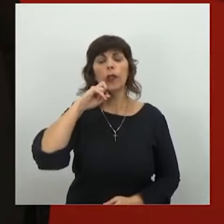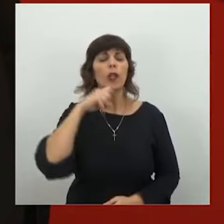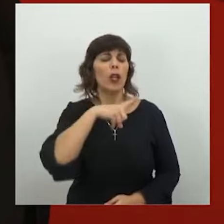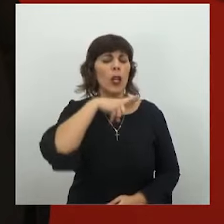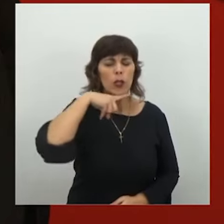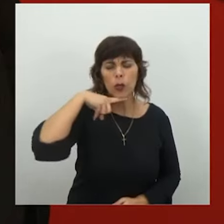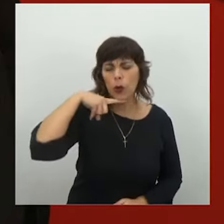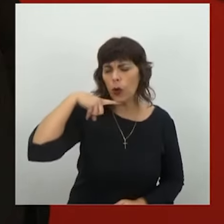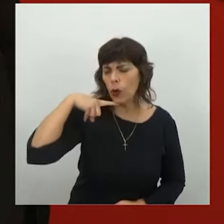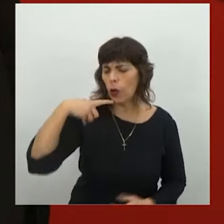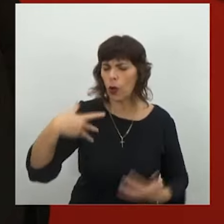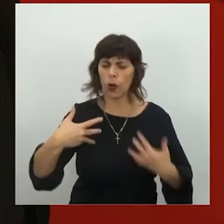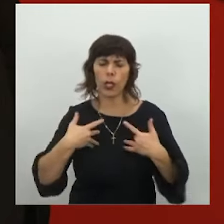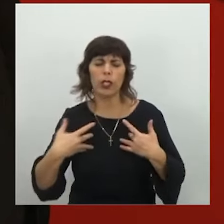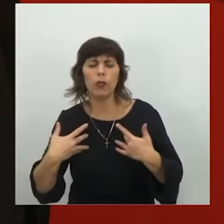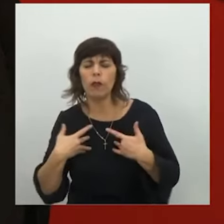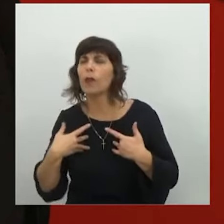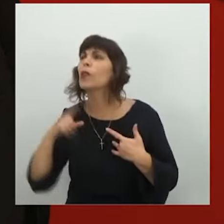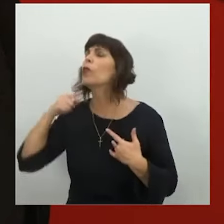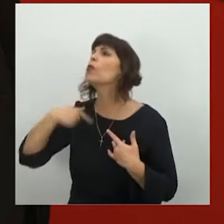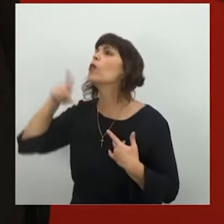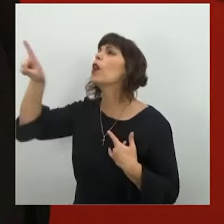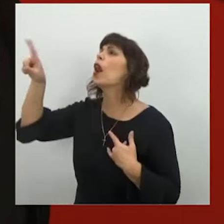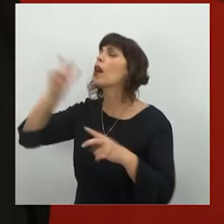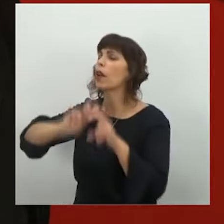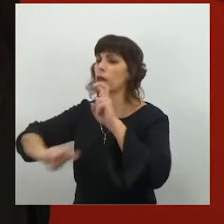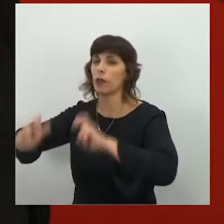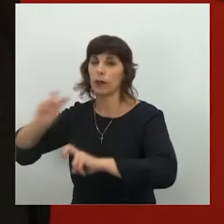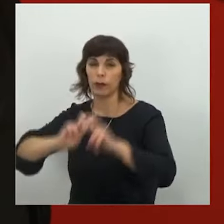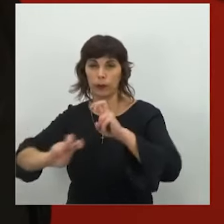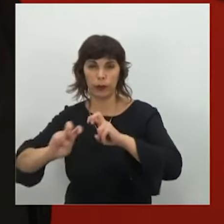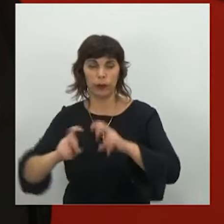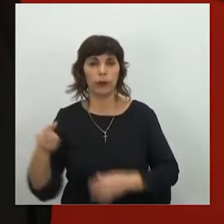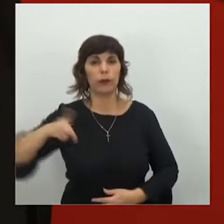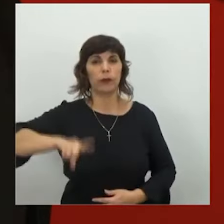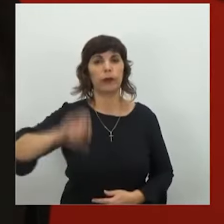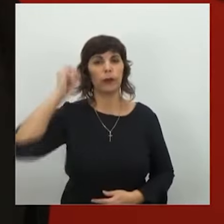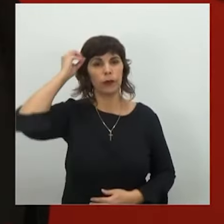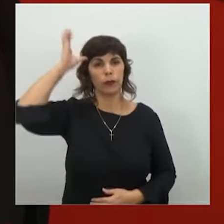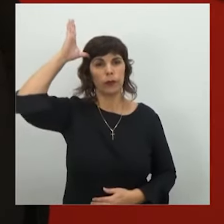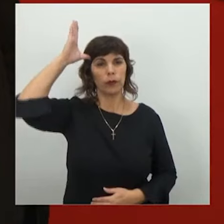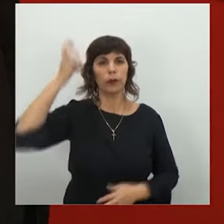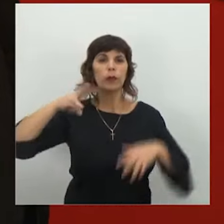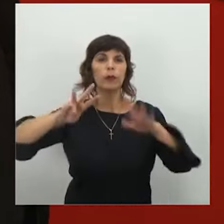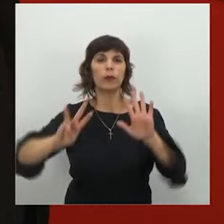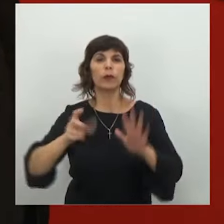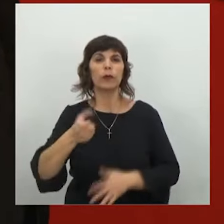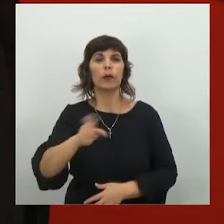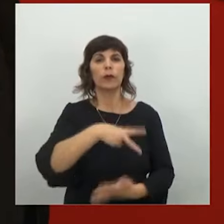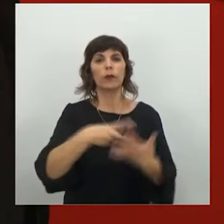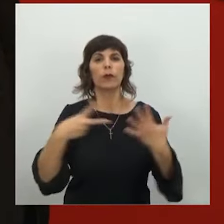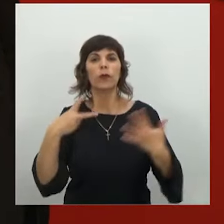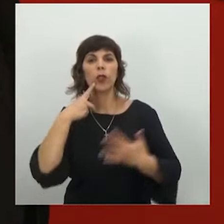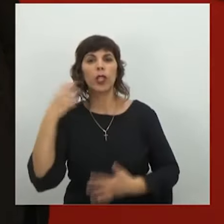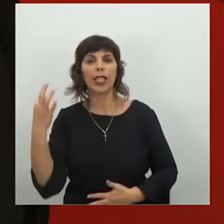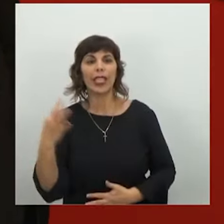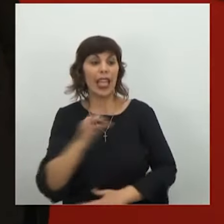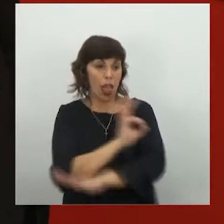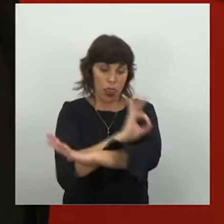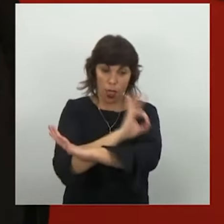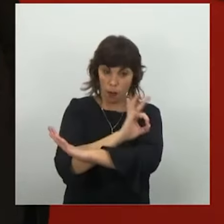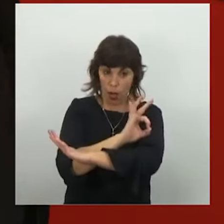sacrificio te busco. También en Proverbios 8:17 dice, el que me busca por